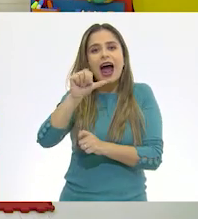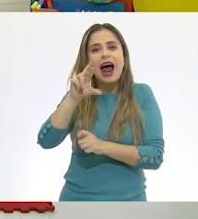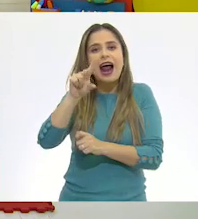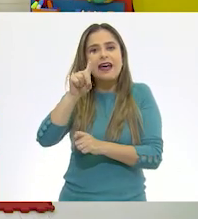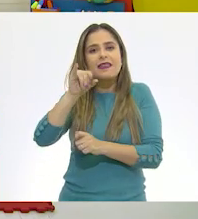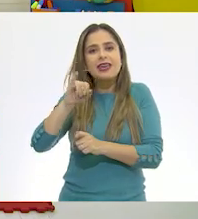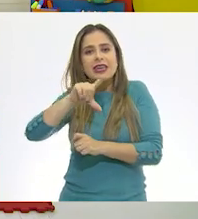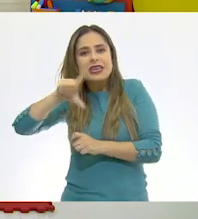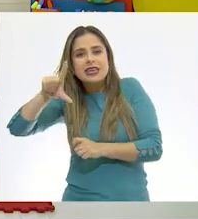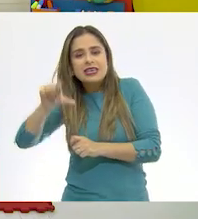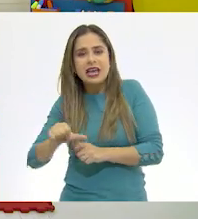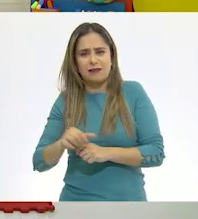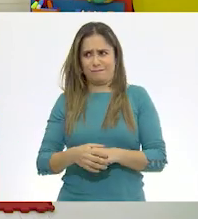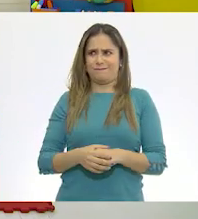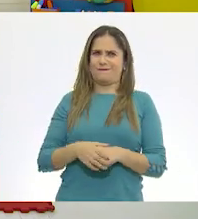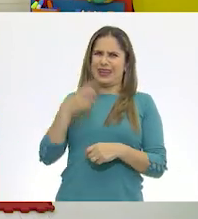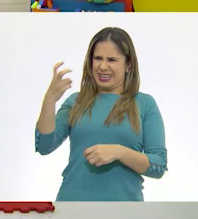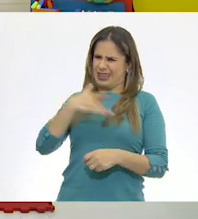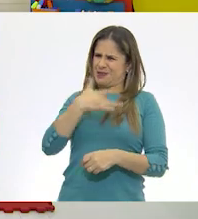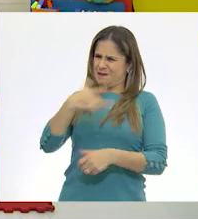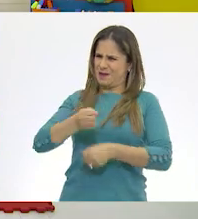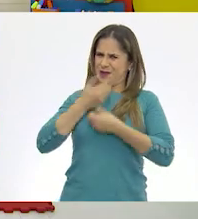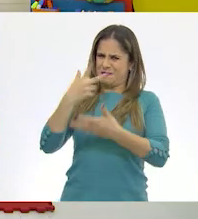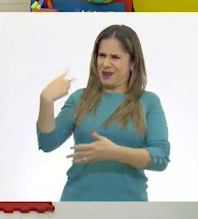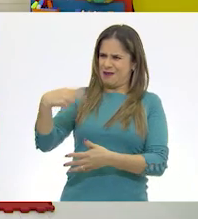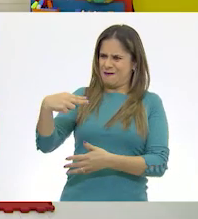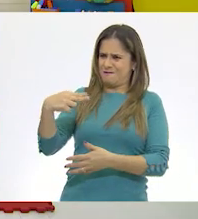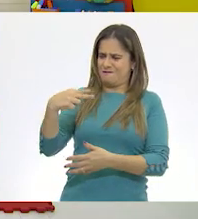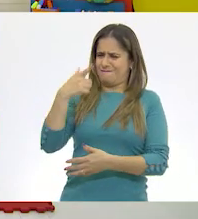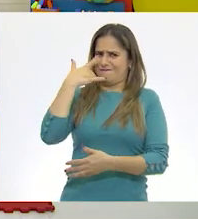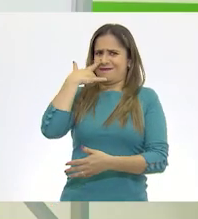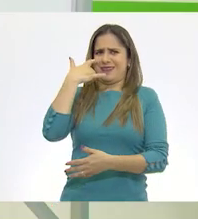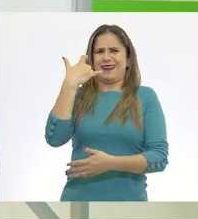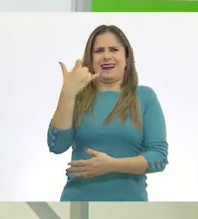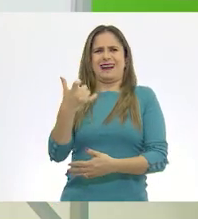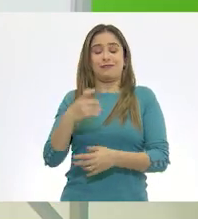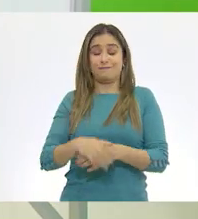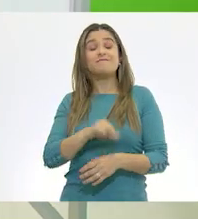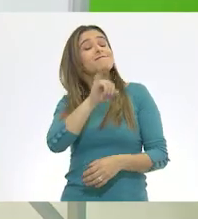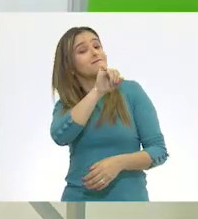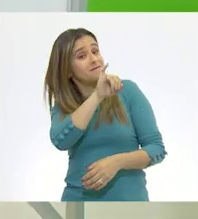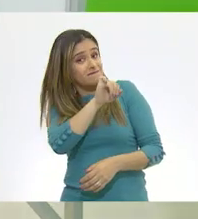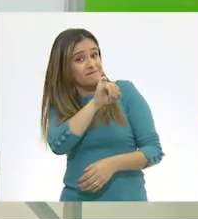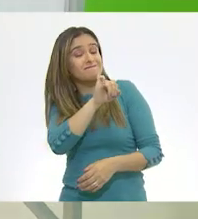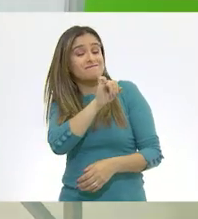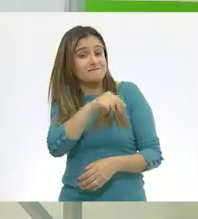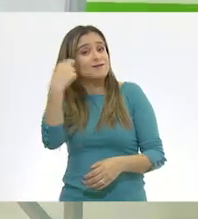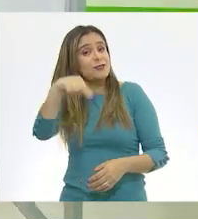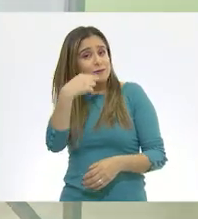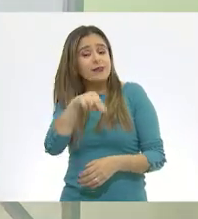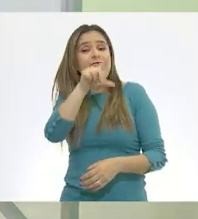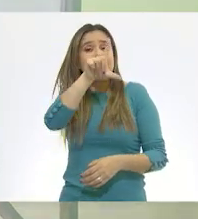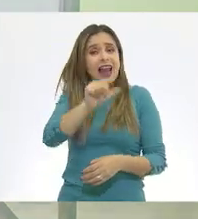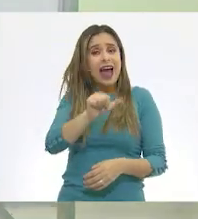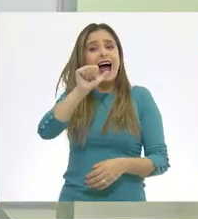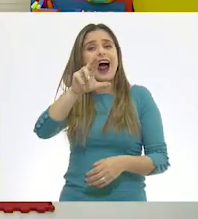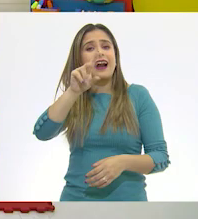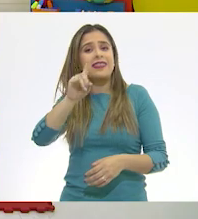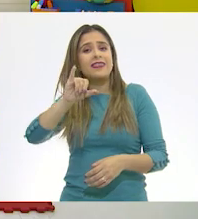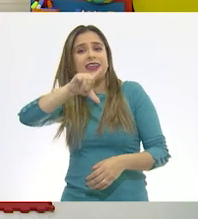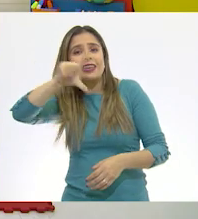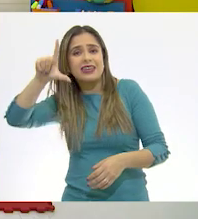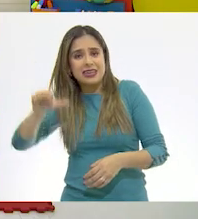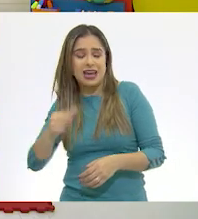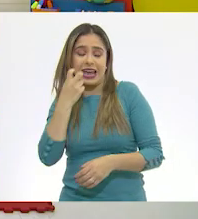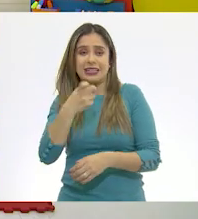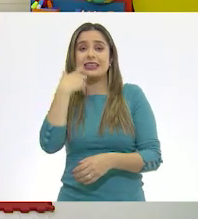Qué chistoso nombre para un poema. ¿Sí? ¿Te sí. parece? Sí. Siempre les quiero mostrar